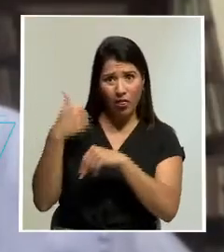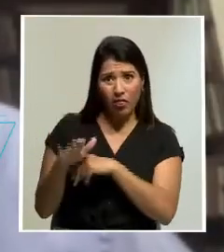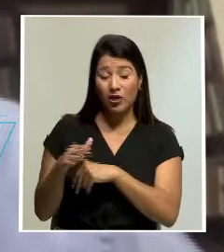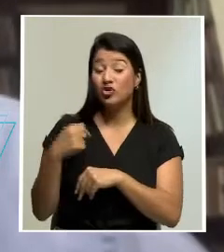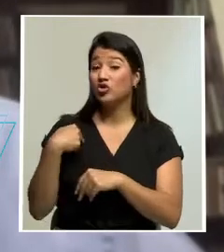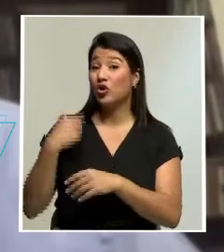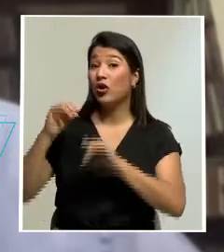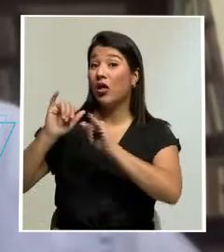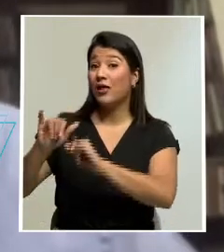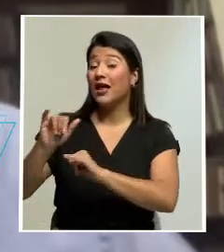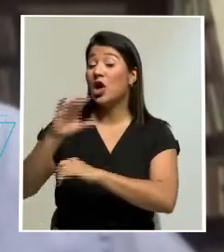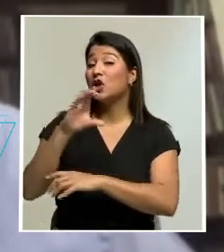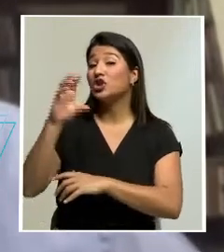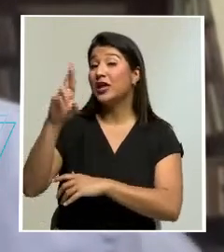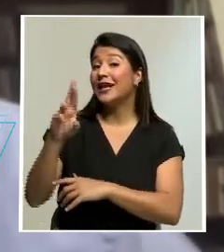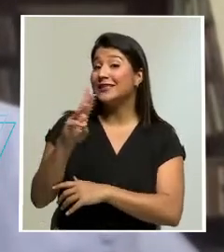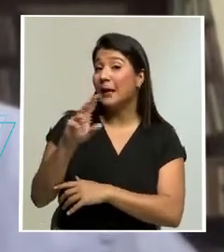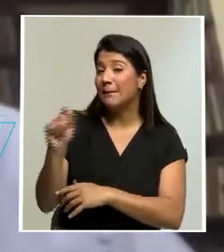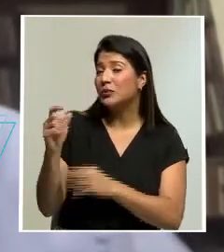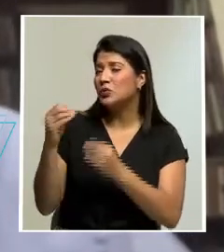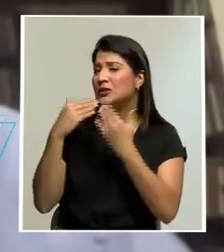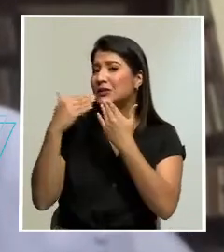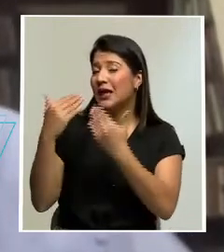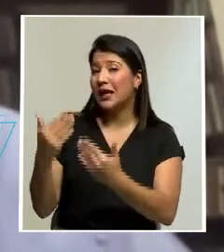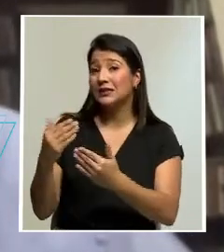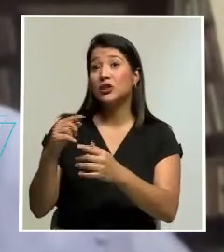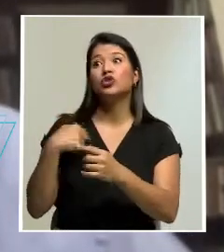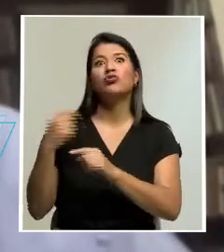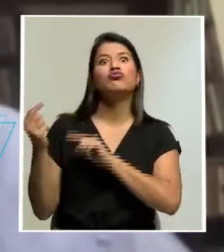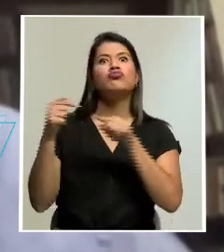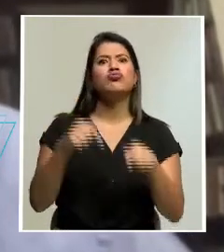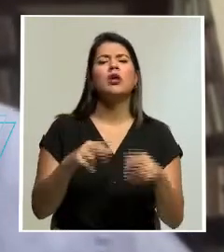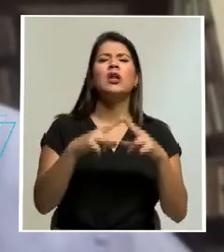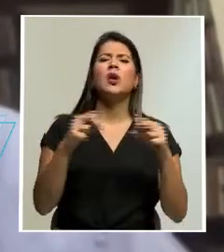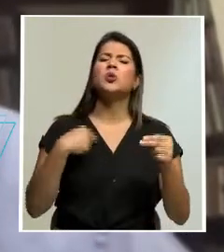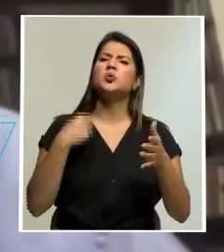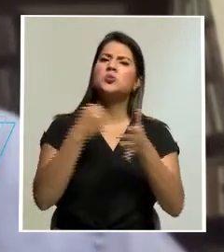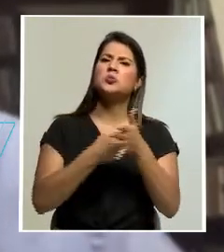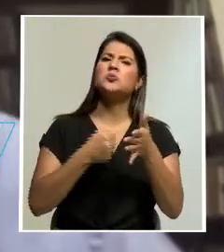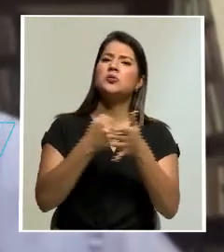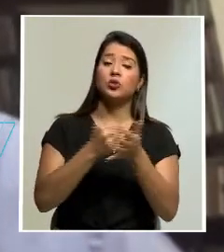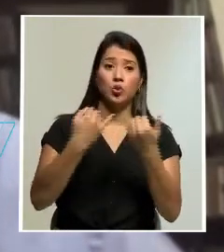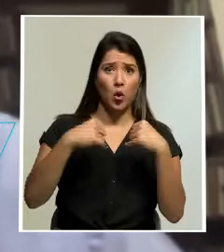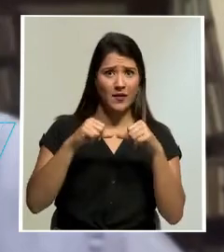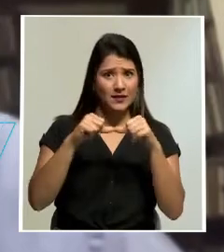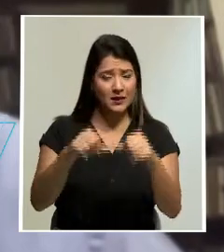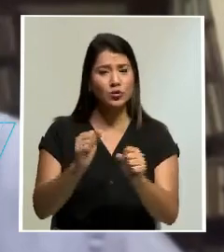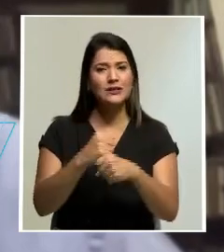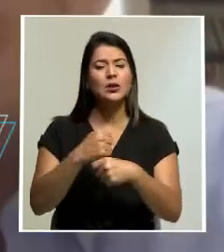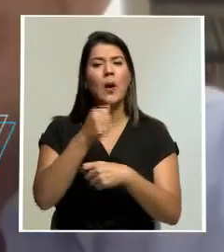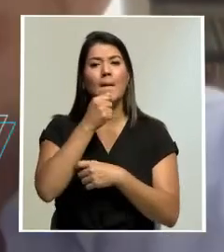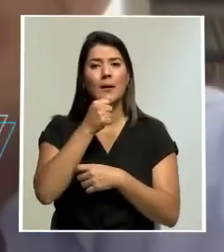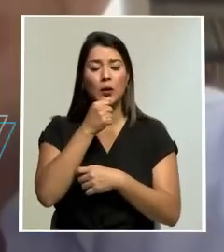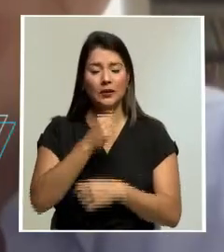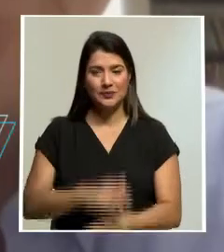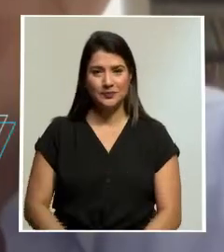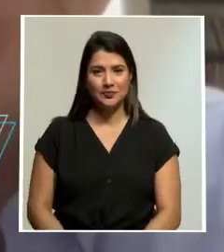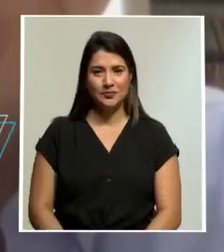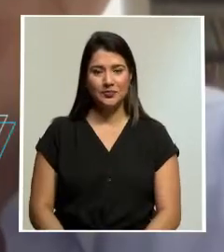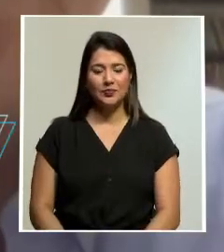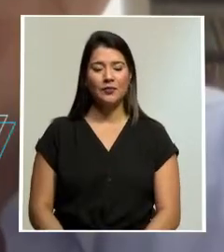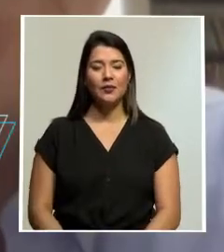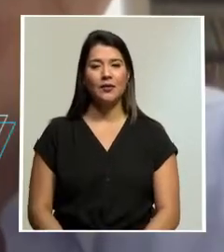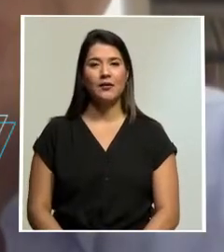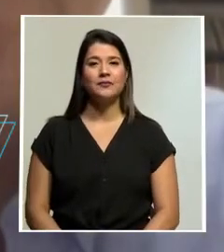A pesar del exilio, se sigue haciendo periodismo en Nicaragua contra viento y marea. Carlos Fernando,